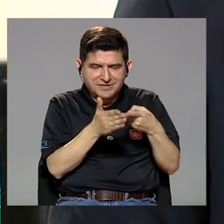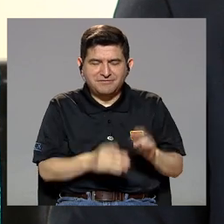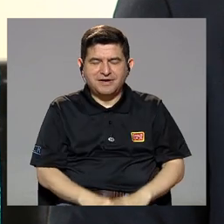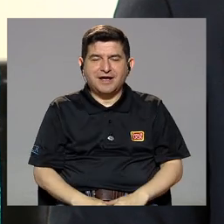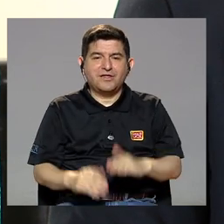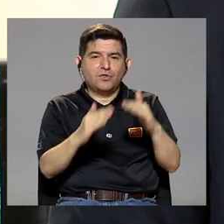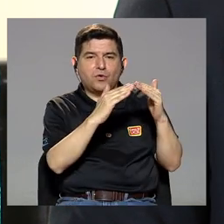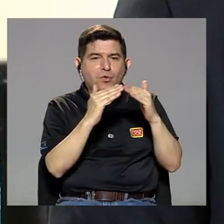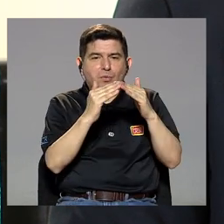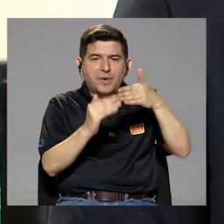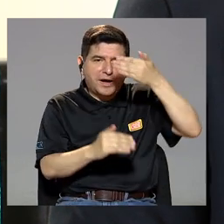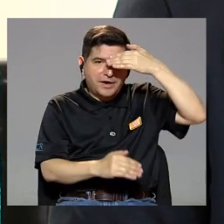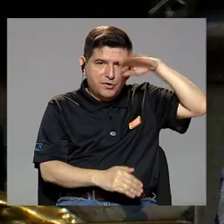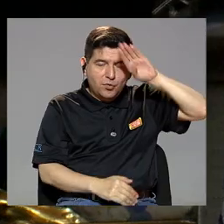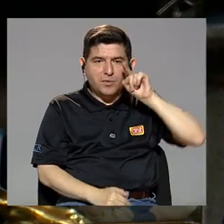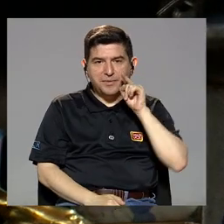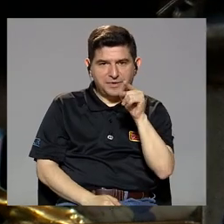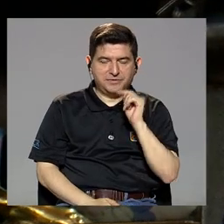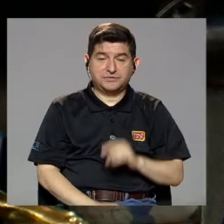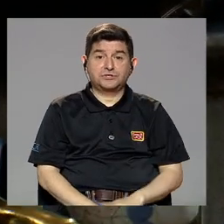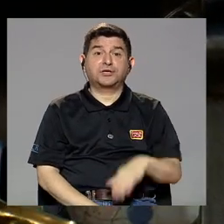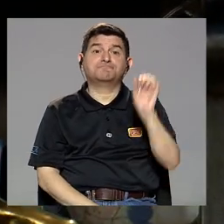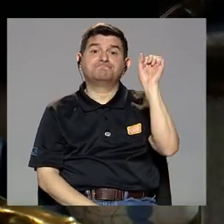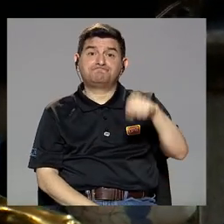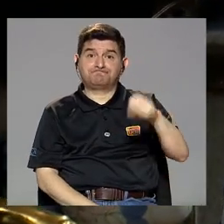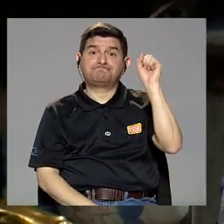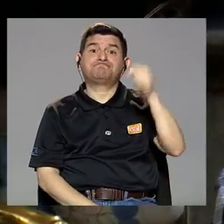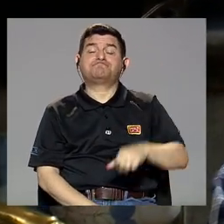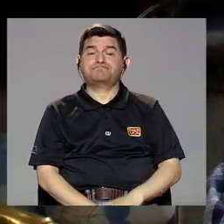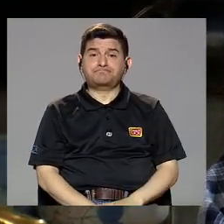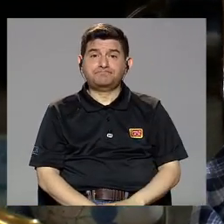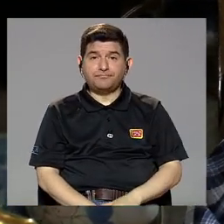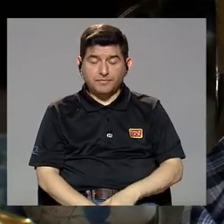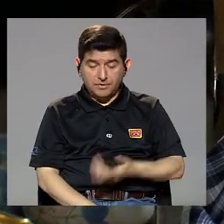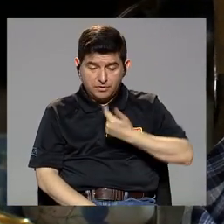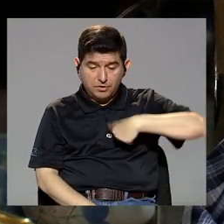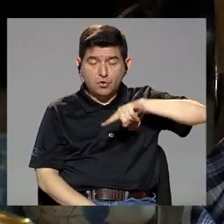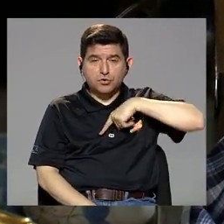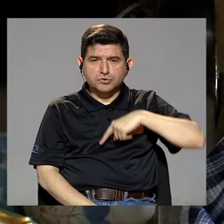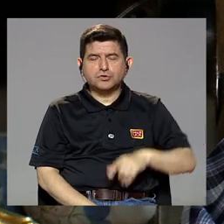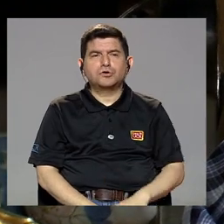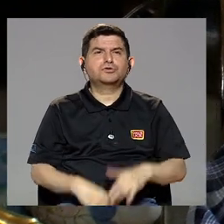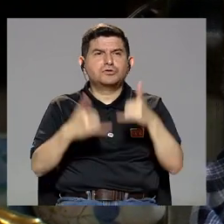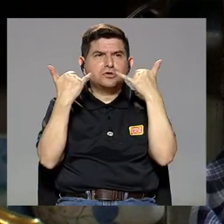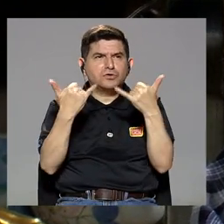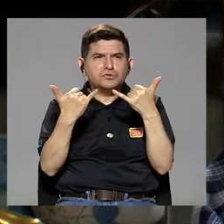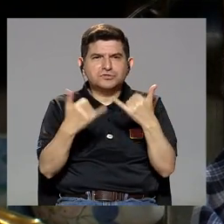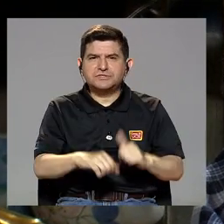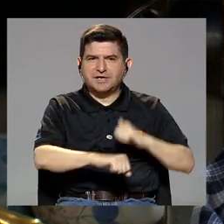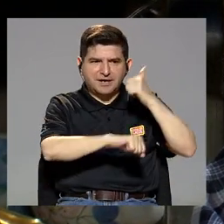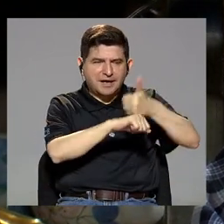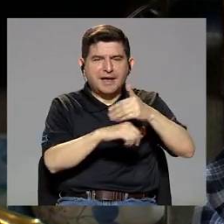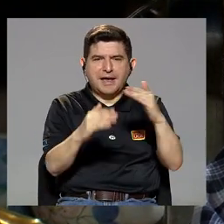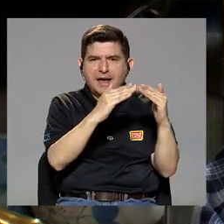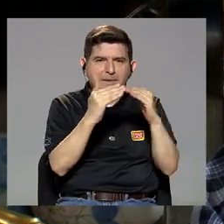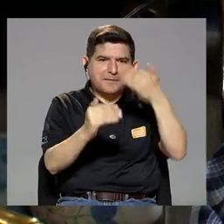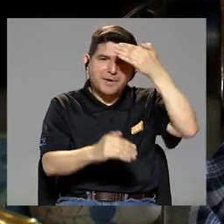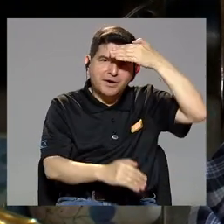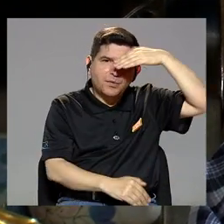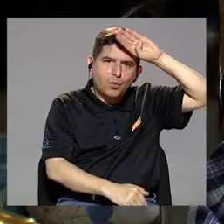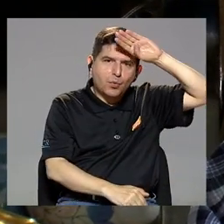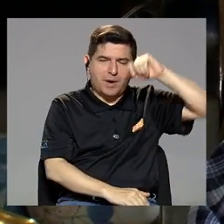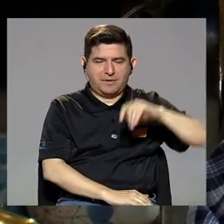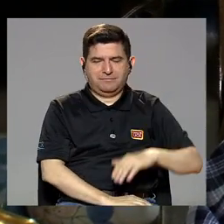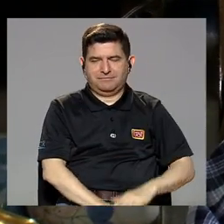cuba para ustedes definitivamente nosotros desde el principio nosotros ya estábamos ubicados en el barrio cuba gracias